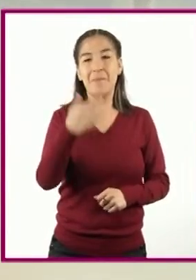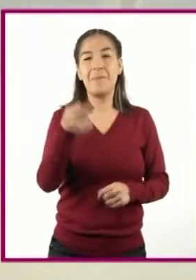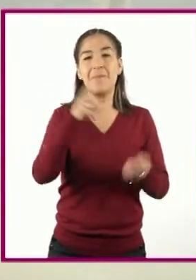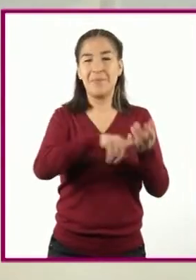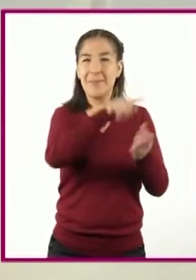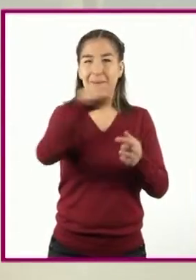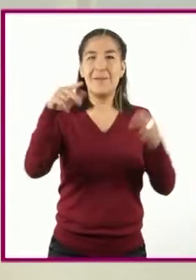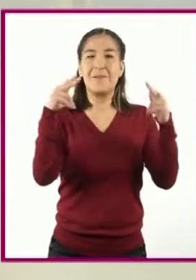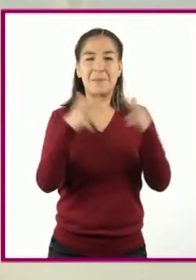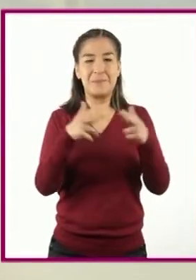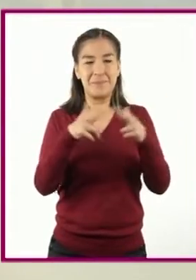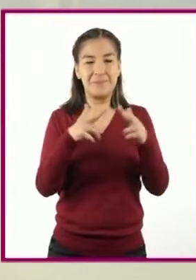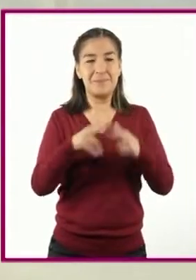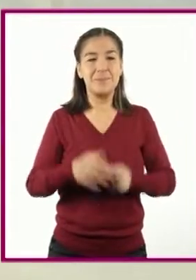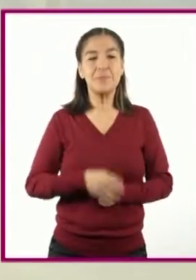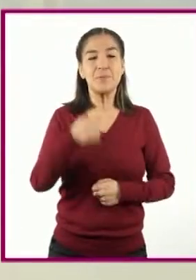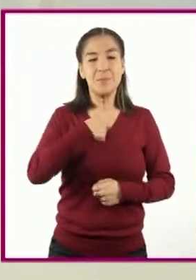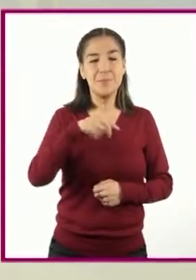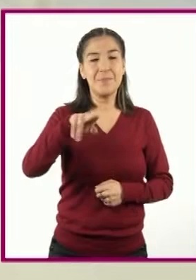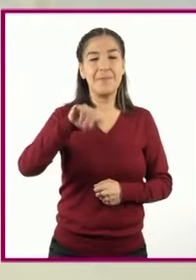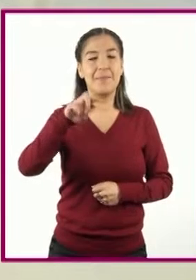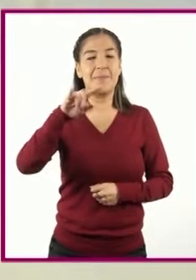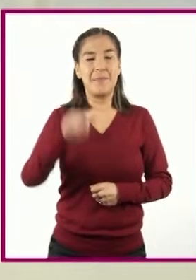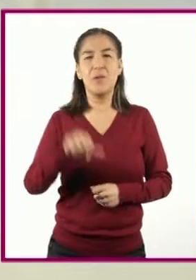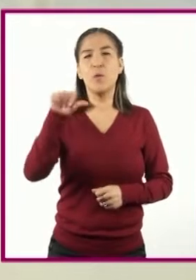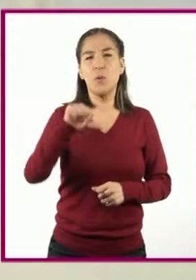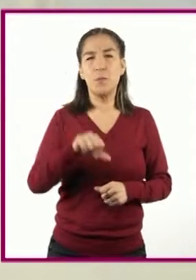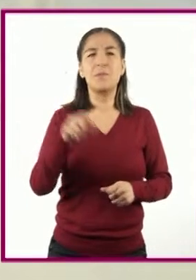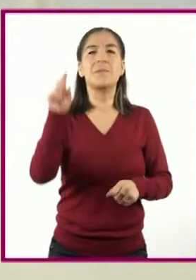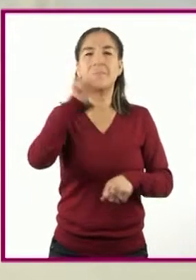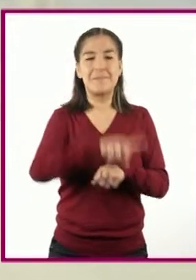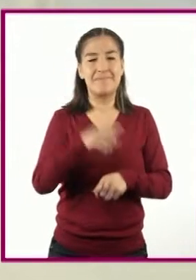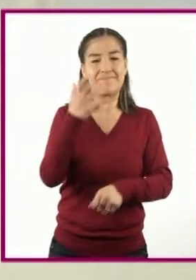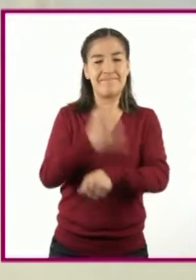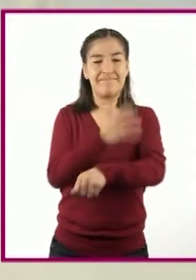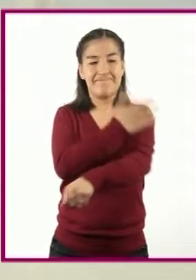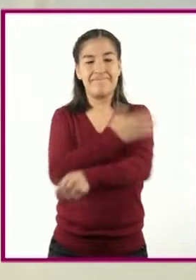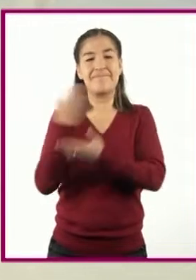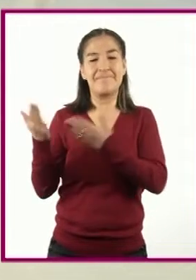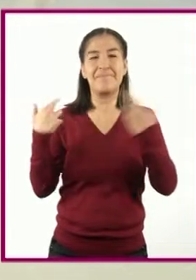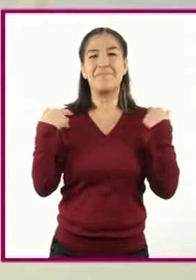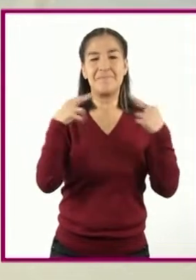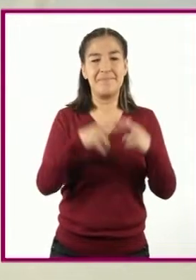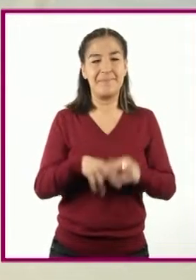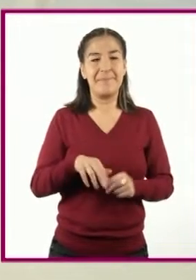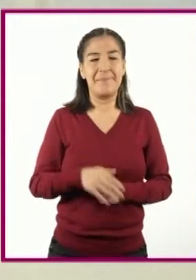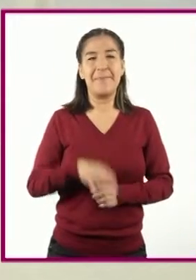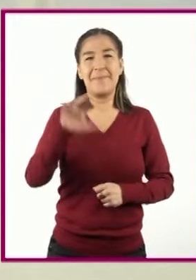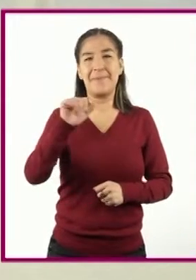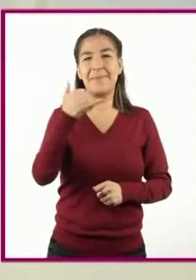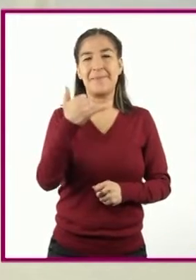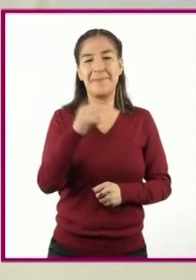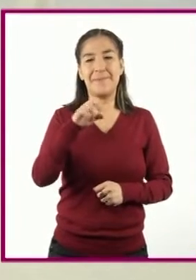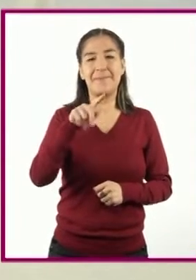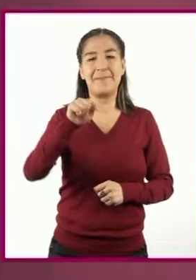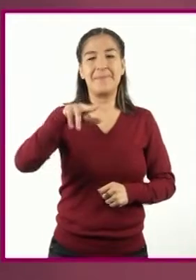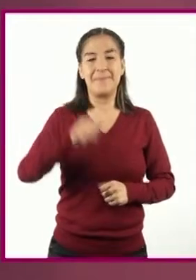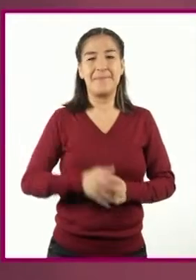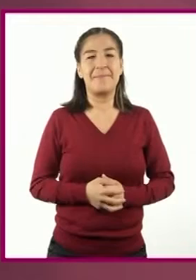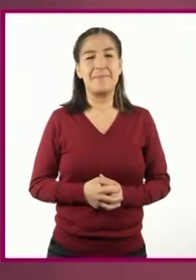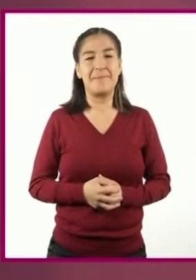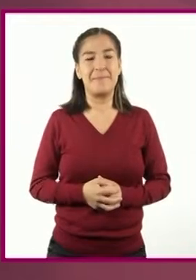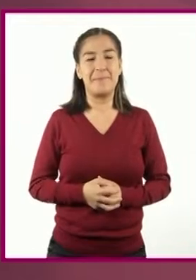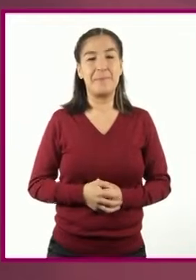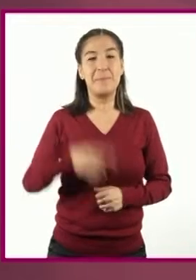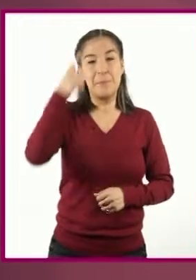sus hogares. Yo soy Nadia Jiménez y el día de hoy nos acompaña la profesora Cayetana Brito López